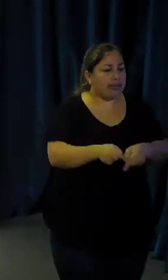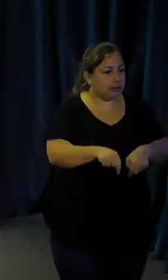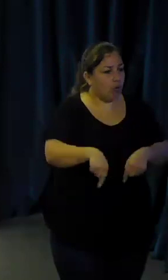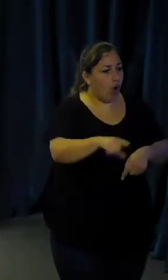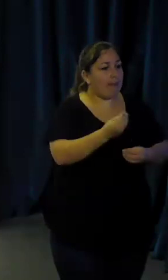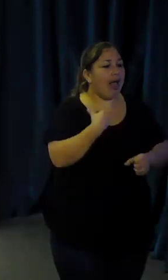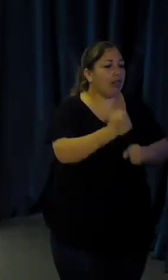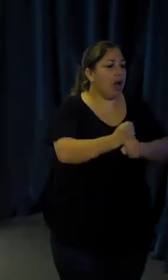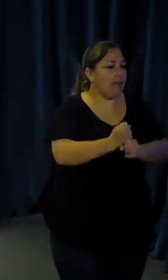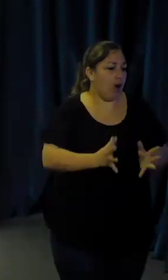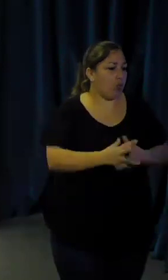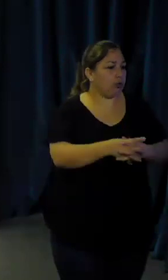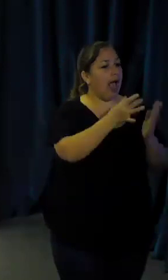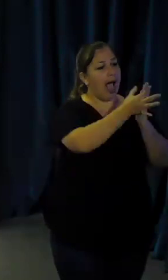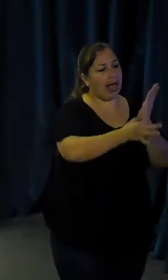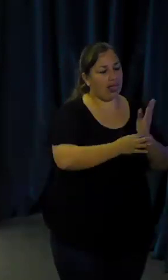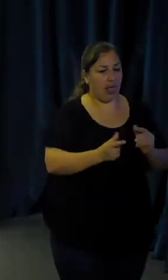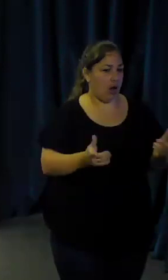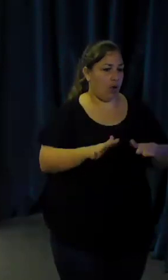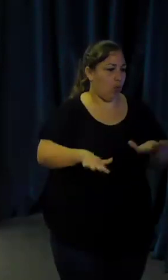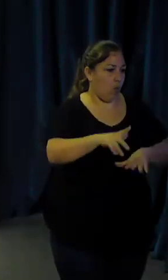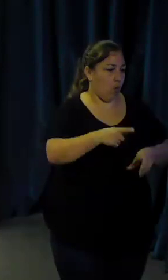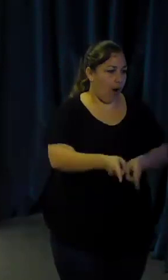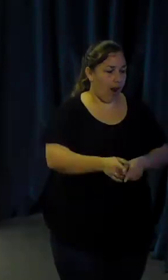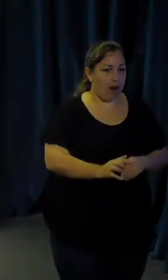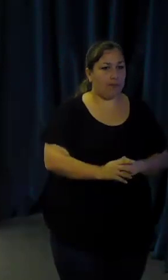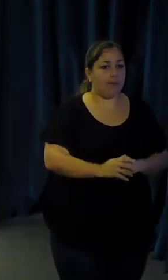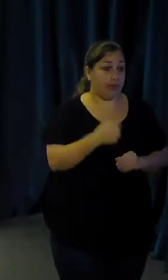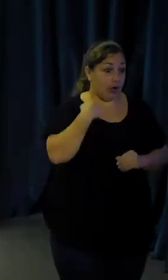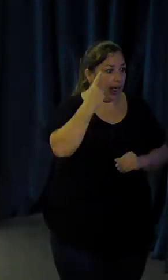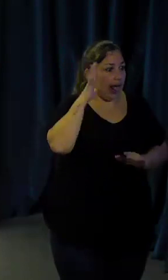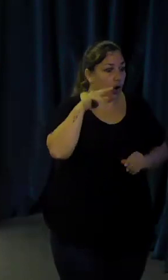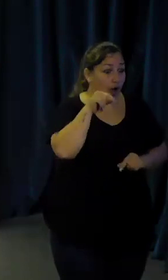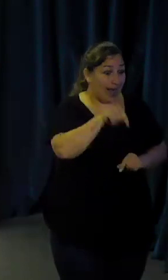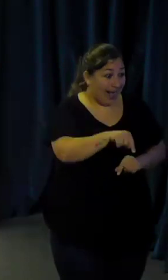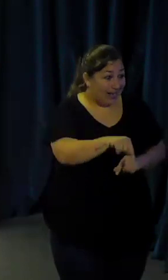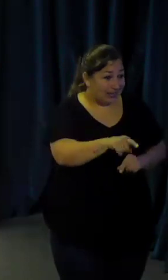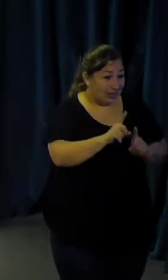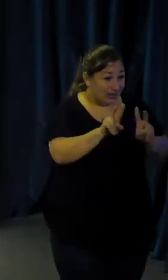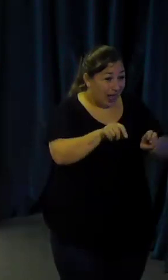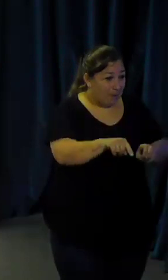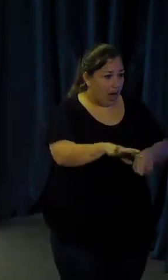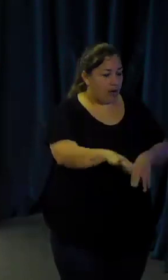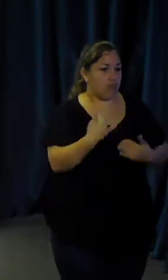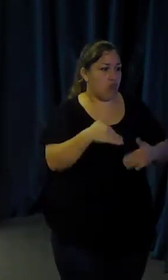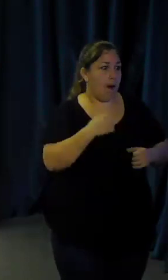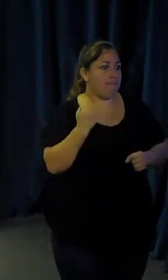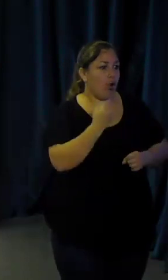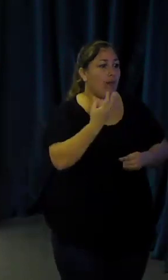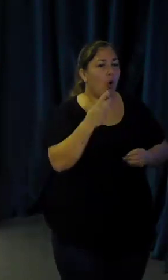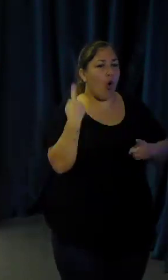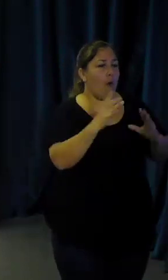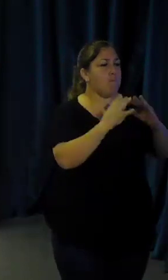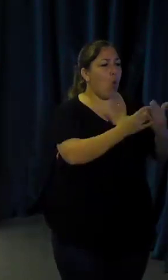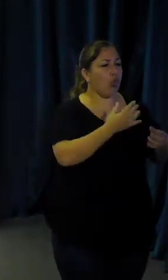para trabajar en una agenda común. Y creo que eso, en un mundo donde vemos muchos discursos